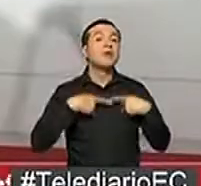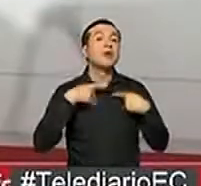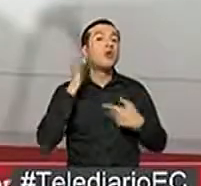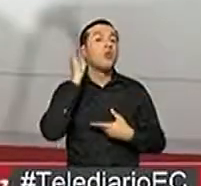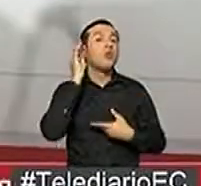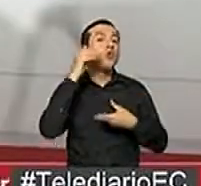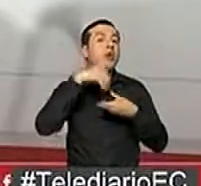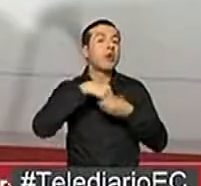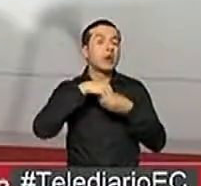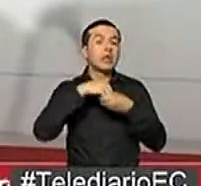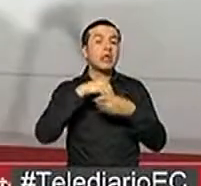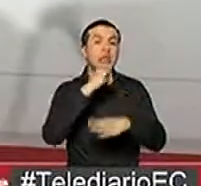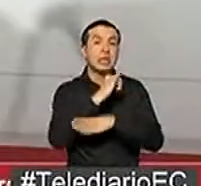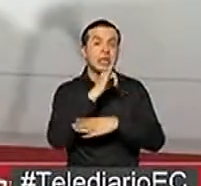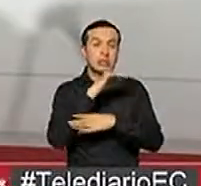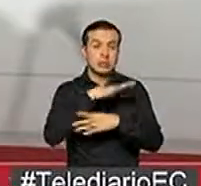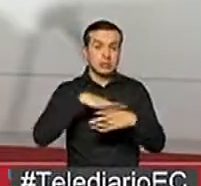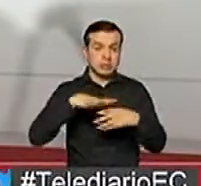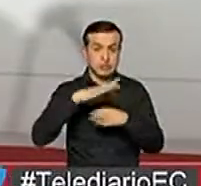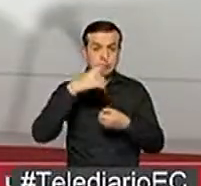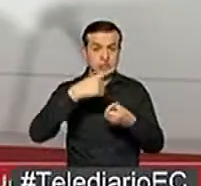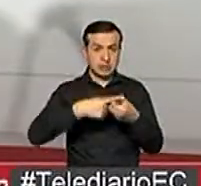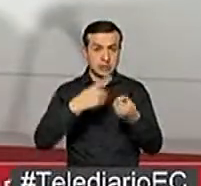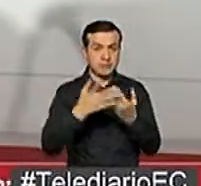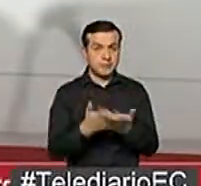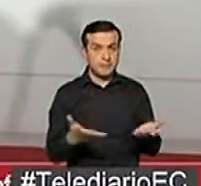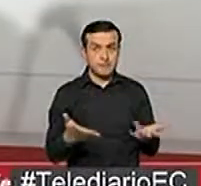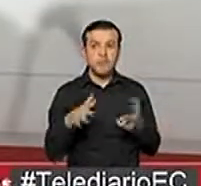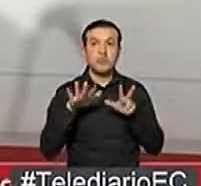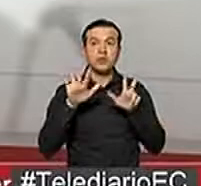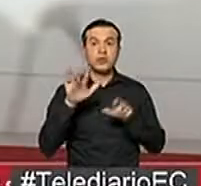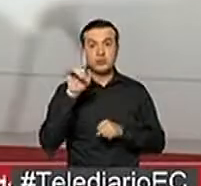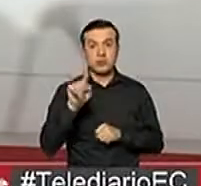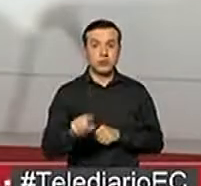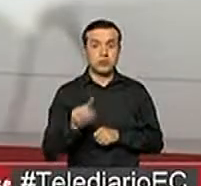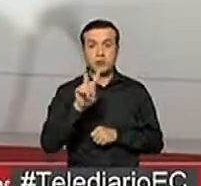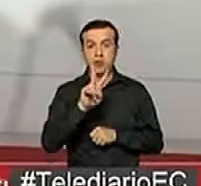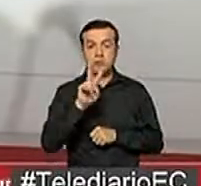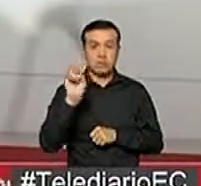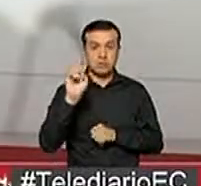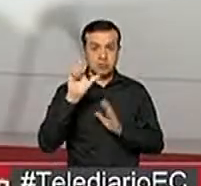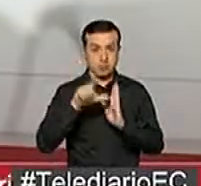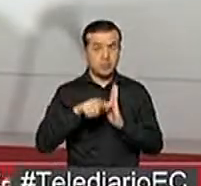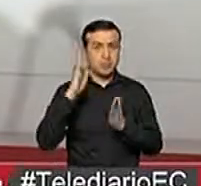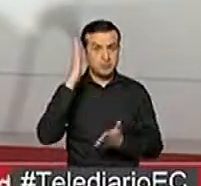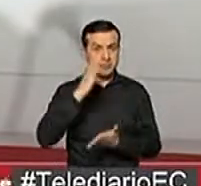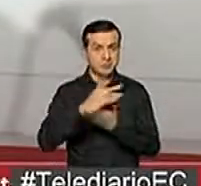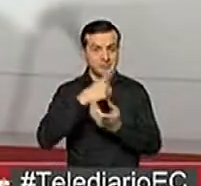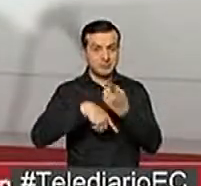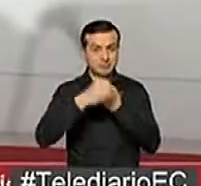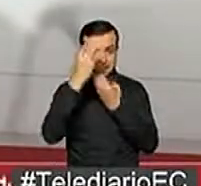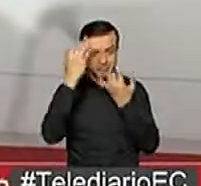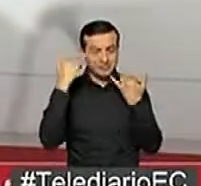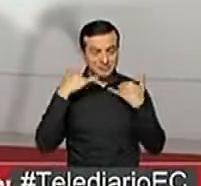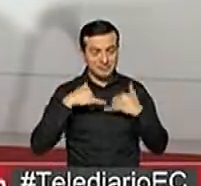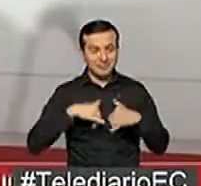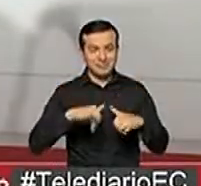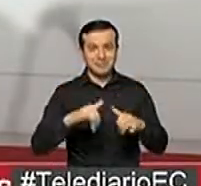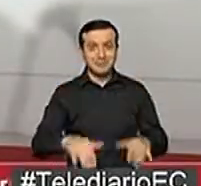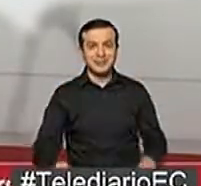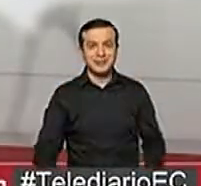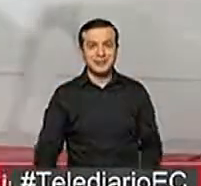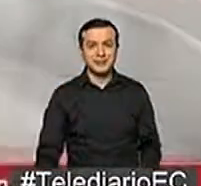en los conventos y en los monasterios de la ciudad de Quito. 20 horas con 20 minutos. Vamos a hacer una pausa, regresamos en breve con más. Sigan con